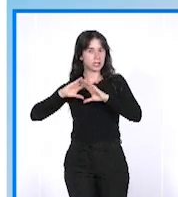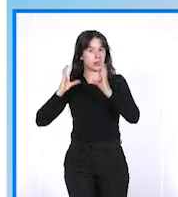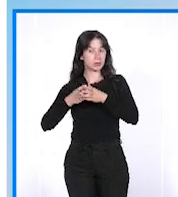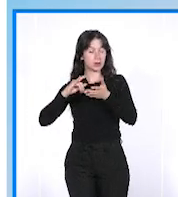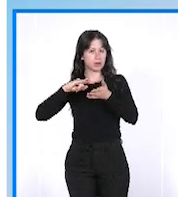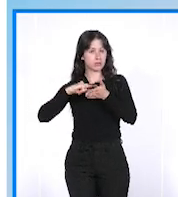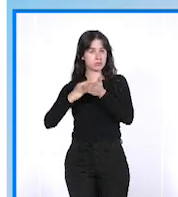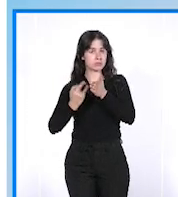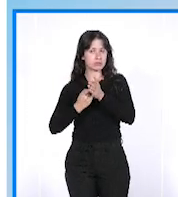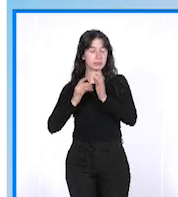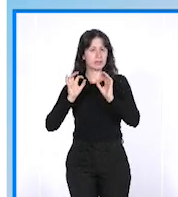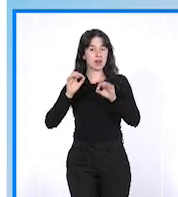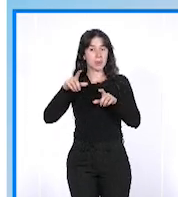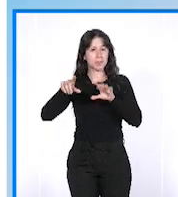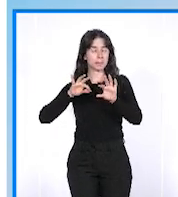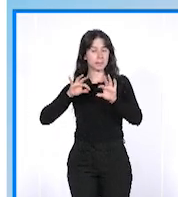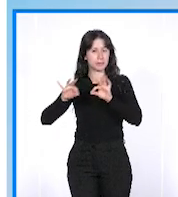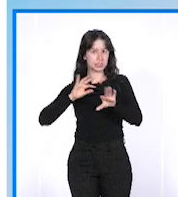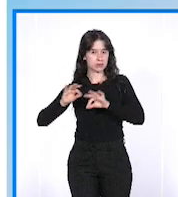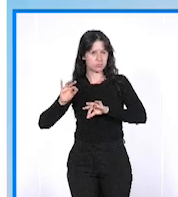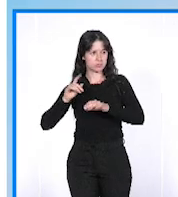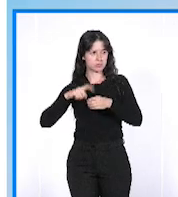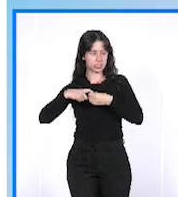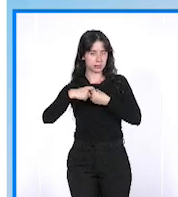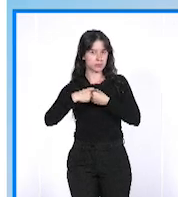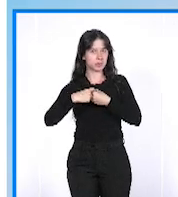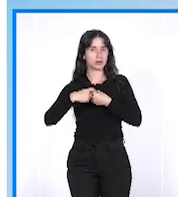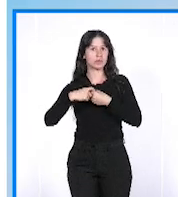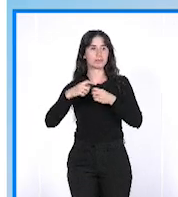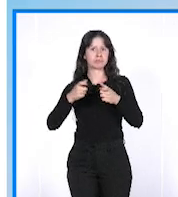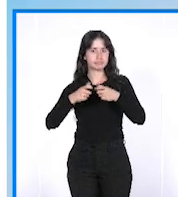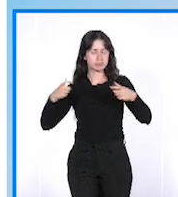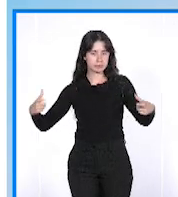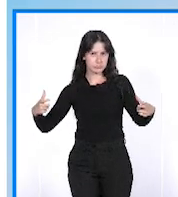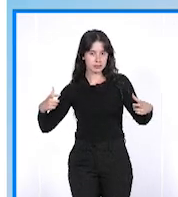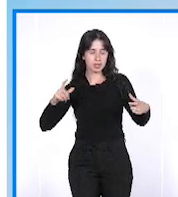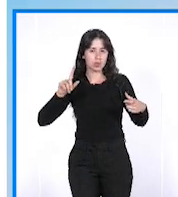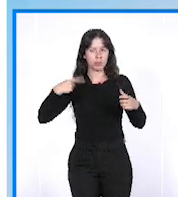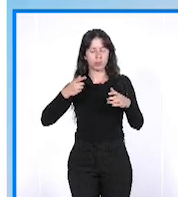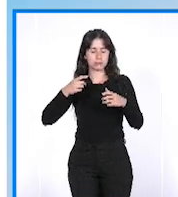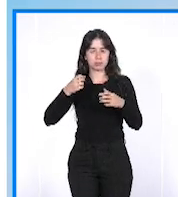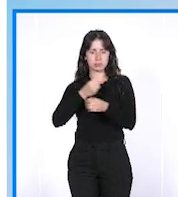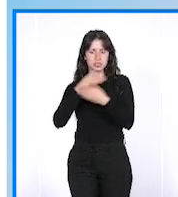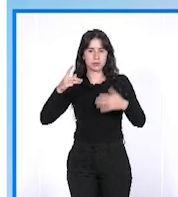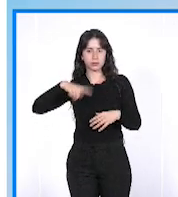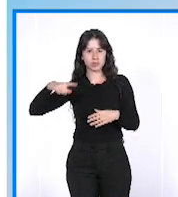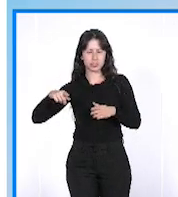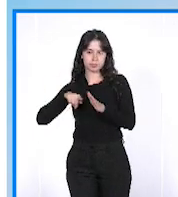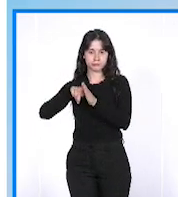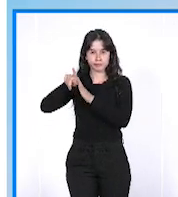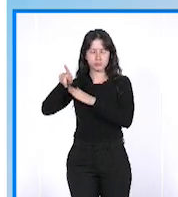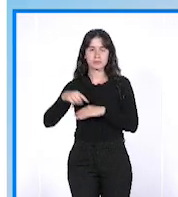lación la participación aumenta muchísimo y sigue aumentando 18 meses después vale Este aumento de